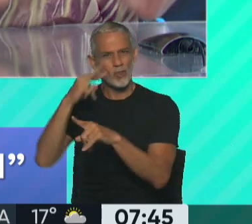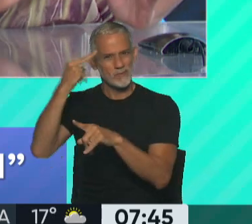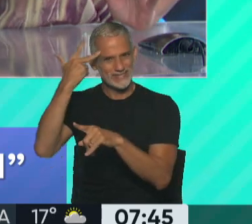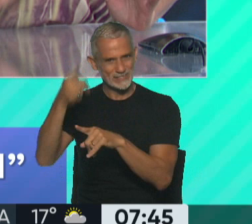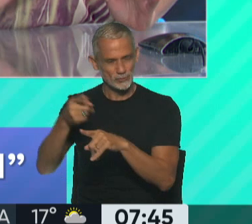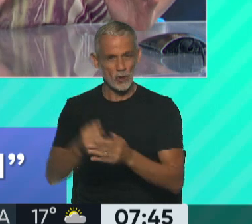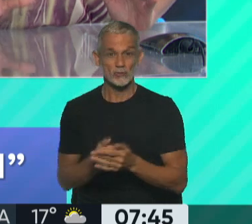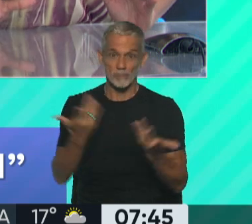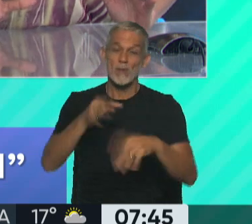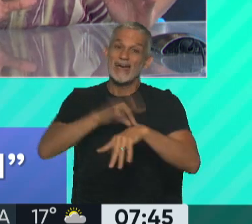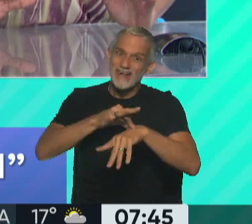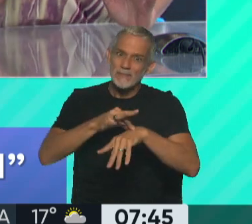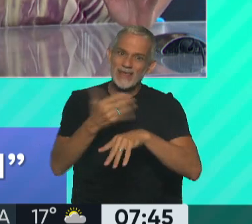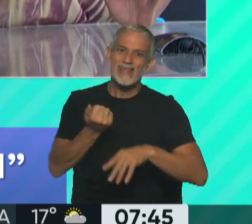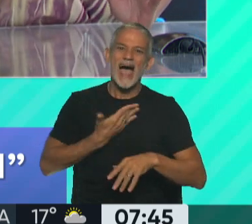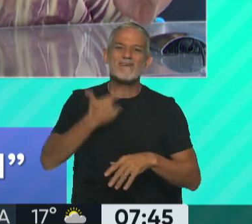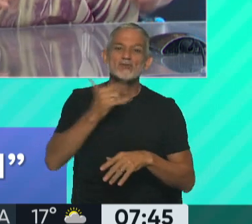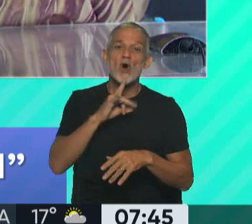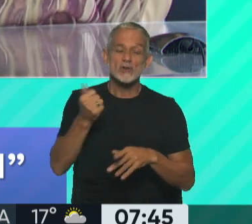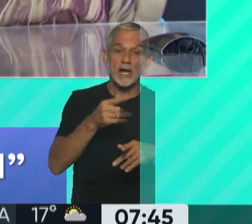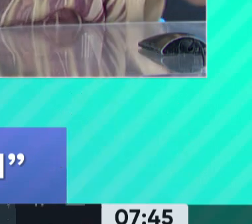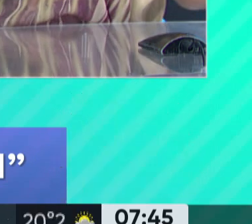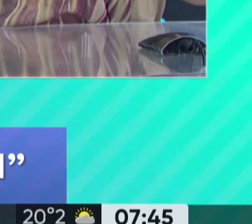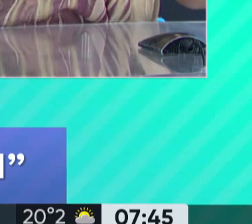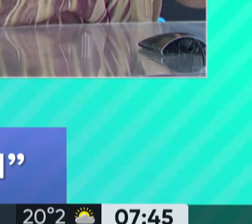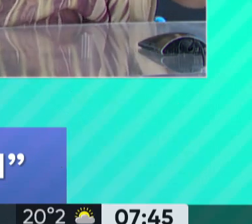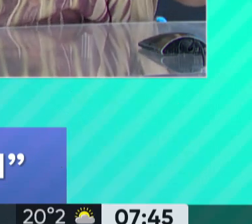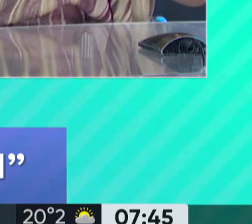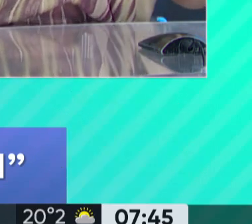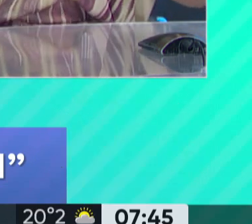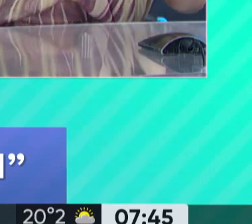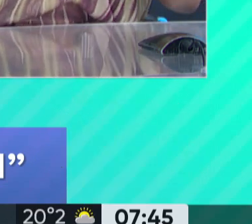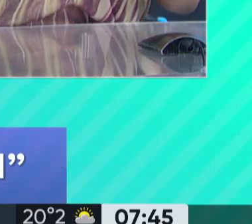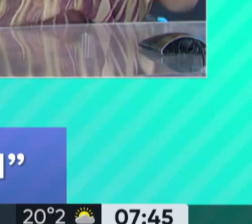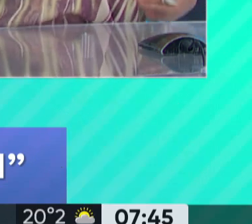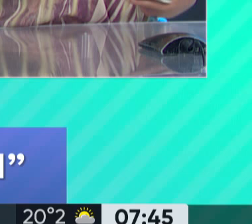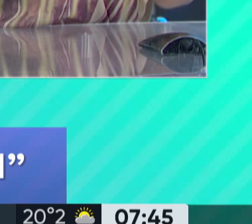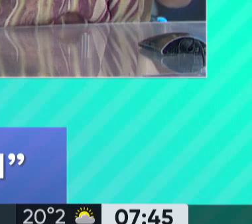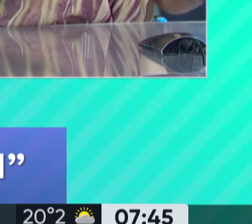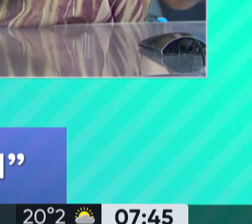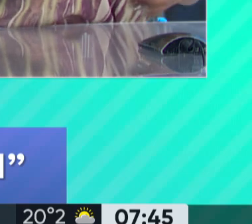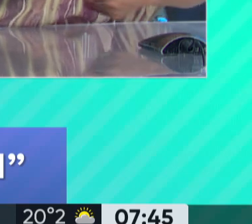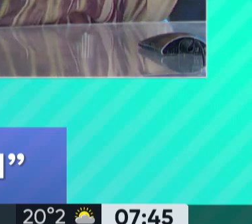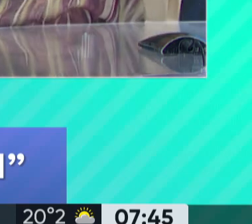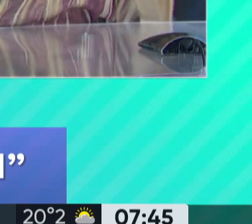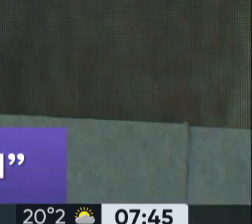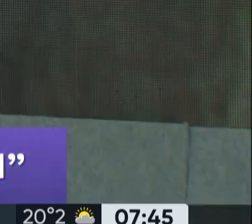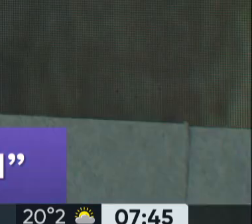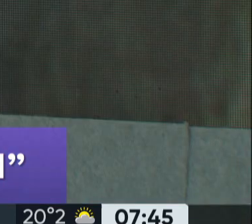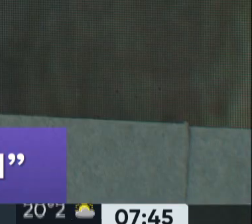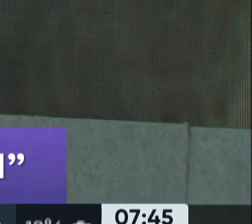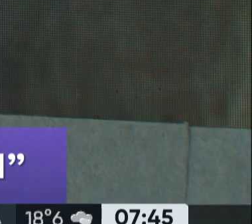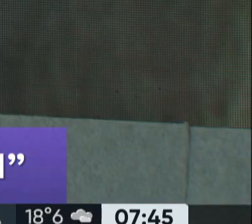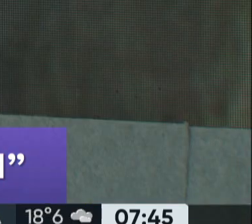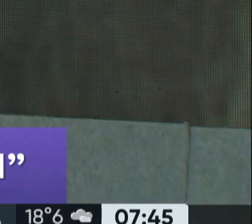de aposa que tuvo la Argentina y esto nos bloqueó podríamos decir hoy en palabras actuales claro seguir